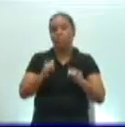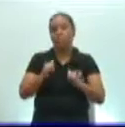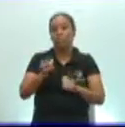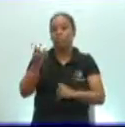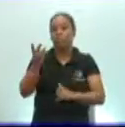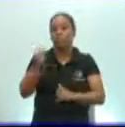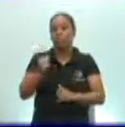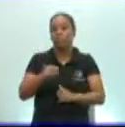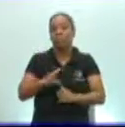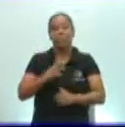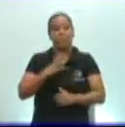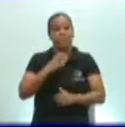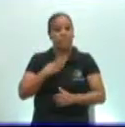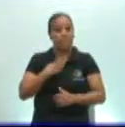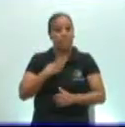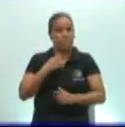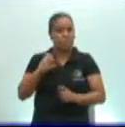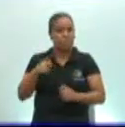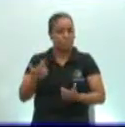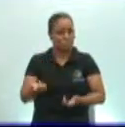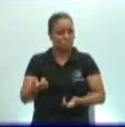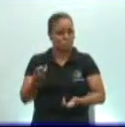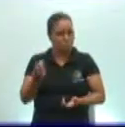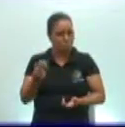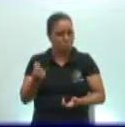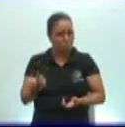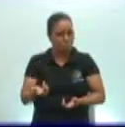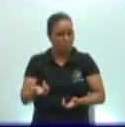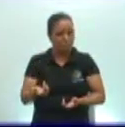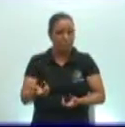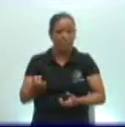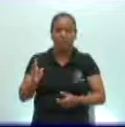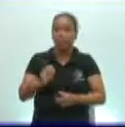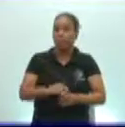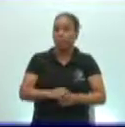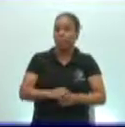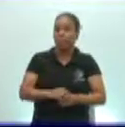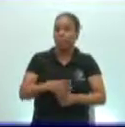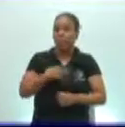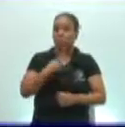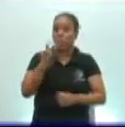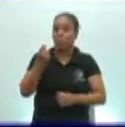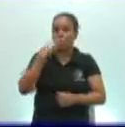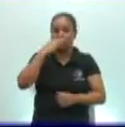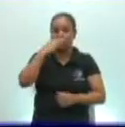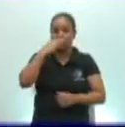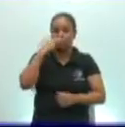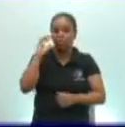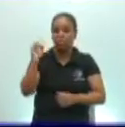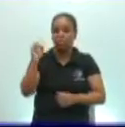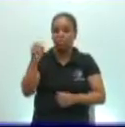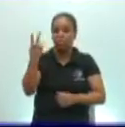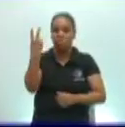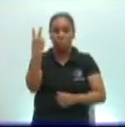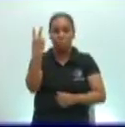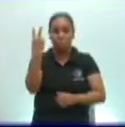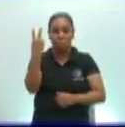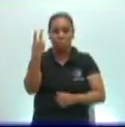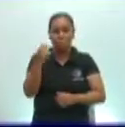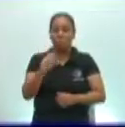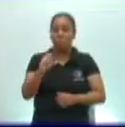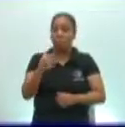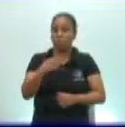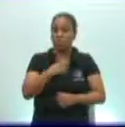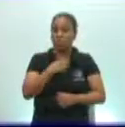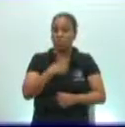que está formada por un átomo de nitrógeno e insisto que cuando tengo representado el símbolo del elemento,